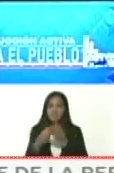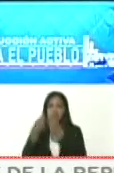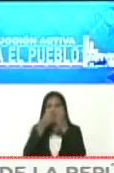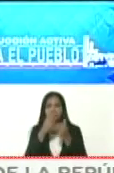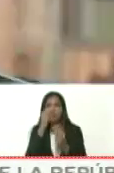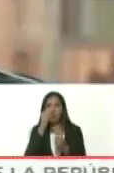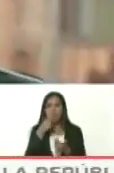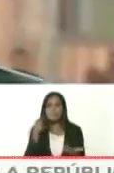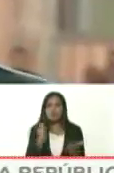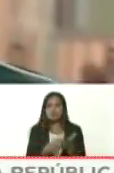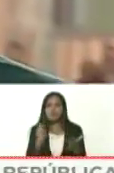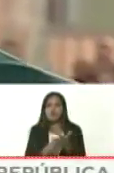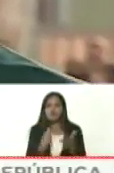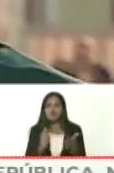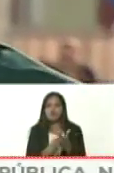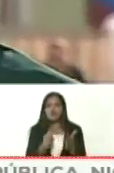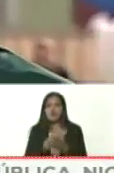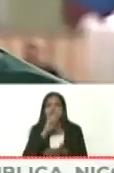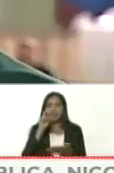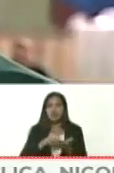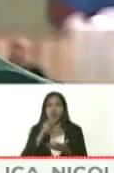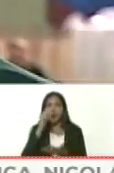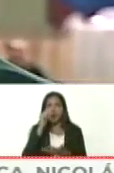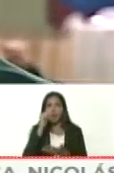de la chequera nacional,